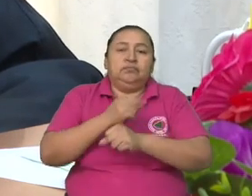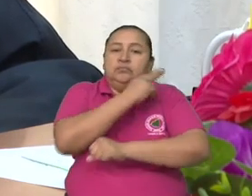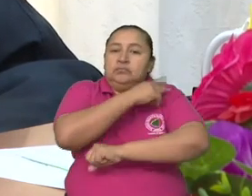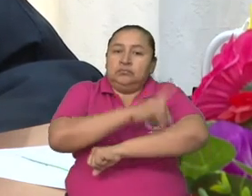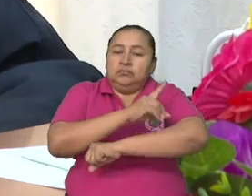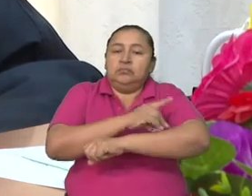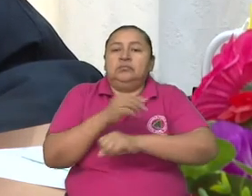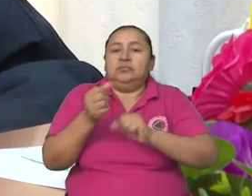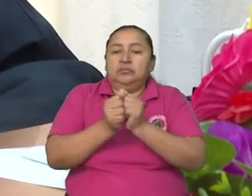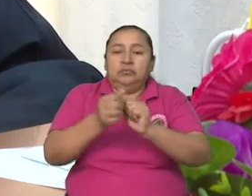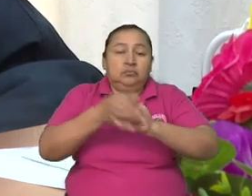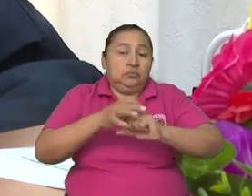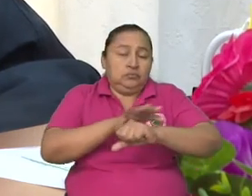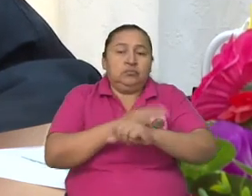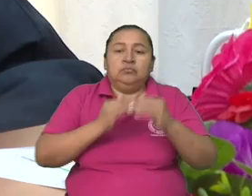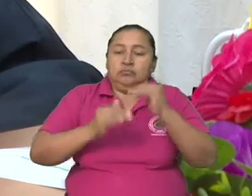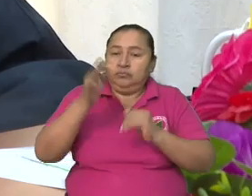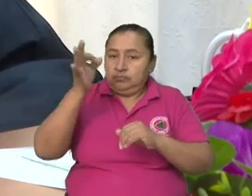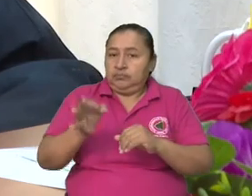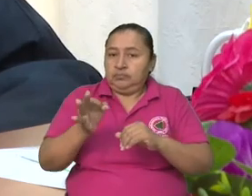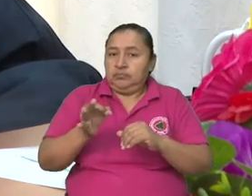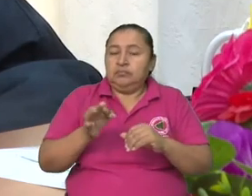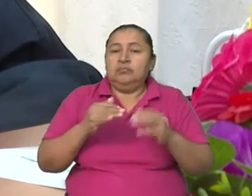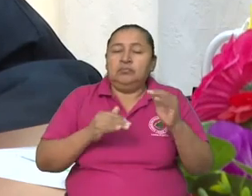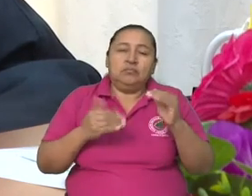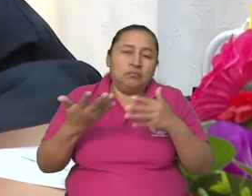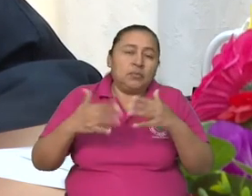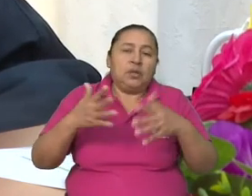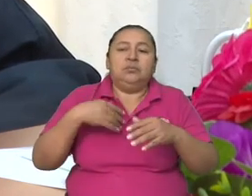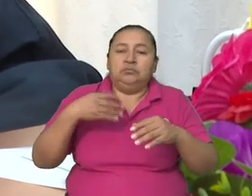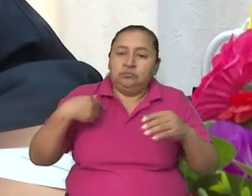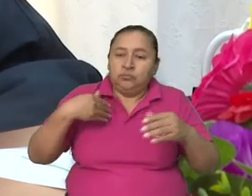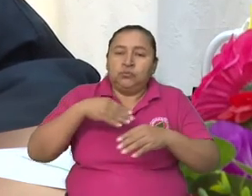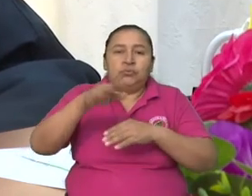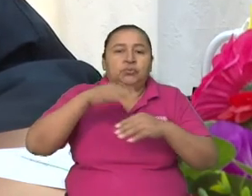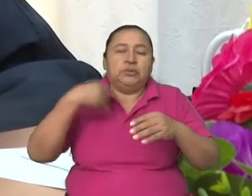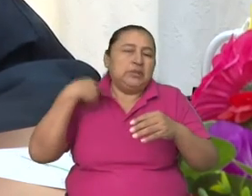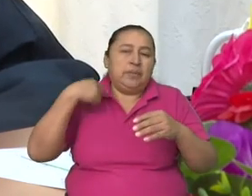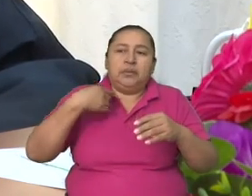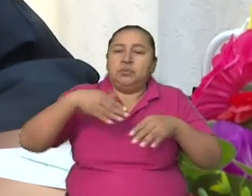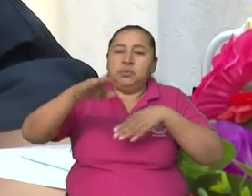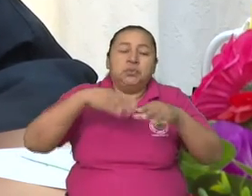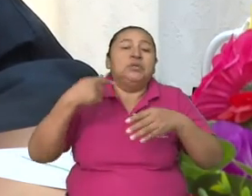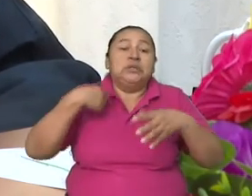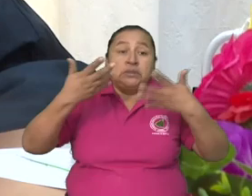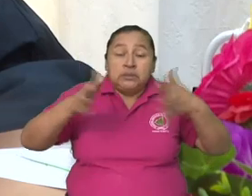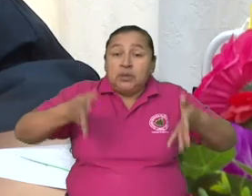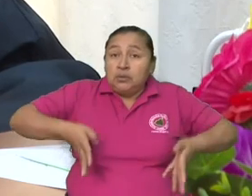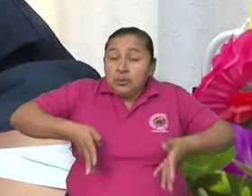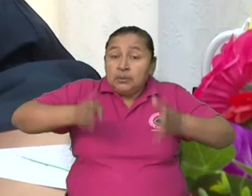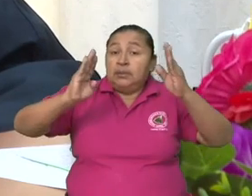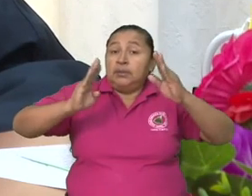Rosario para darle más seguridad y la circulación de todo tiempo, ya con la carretera,